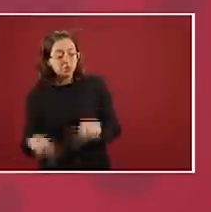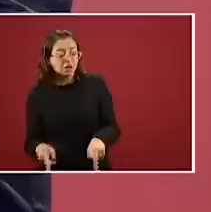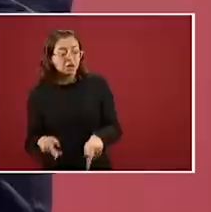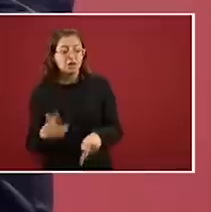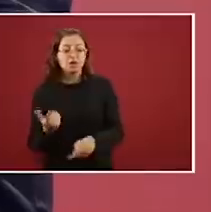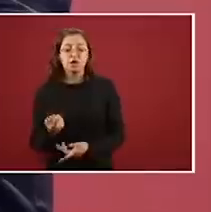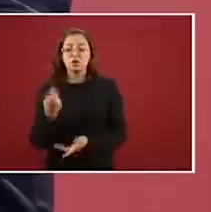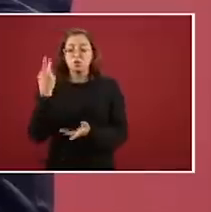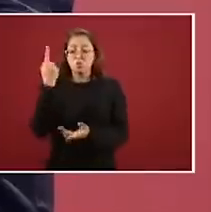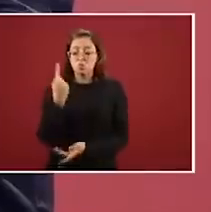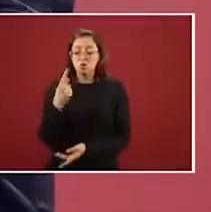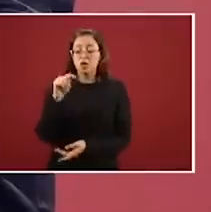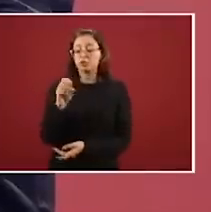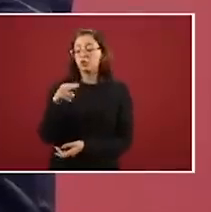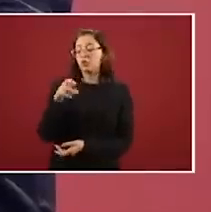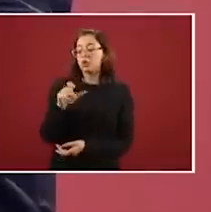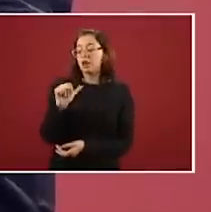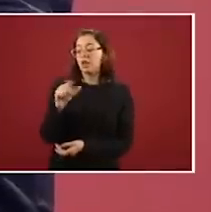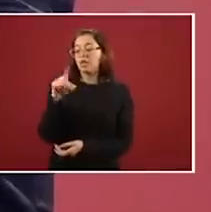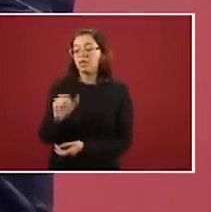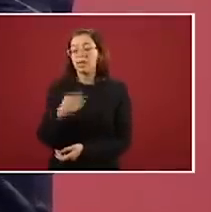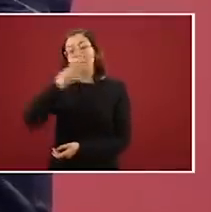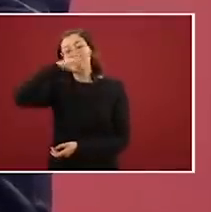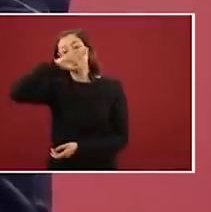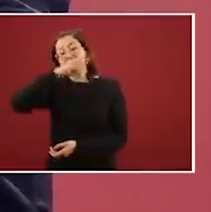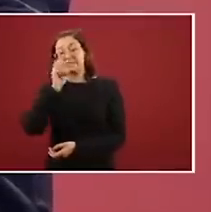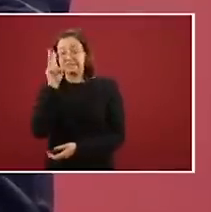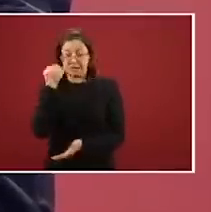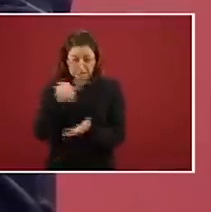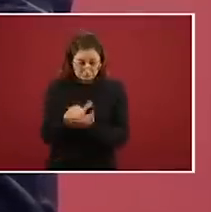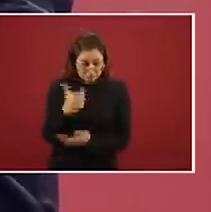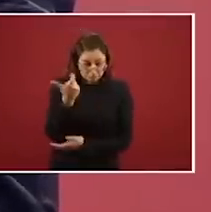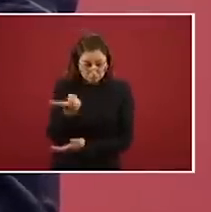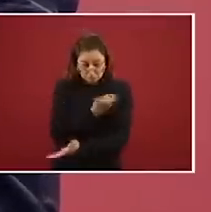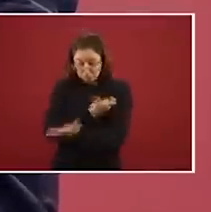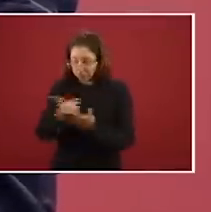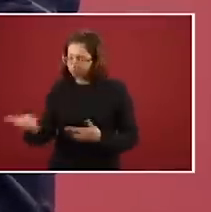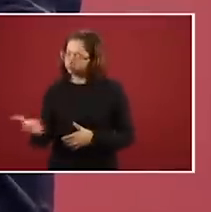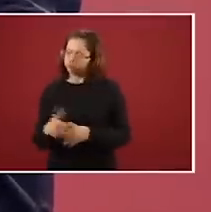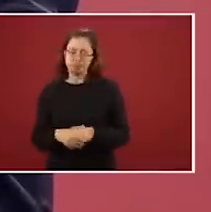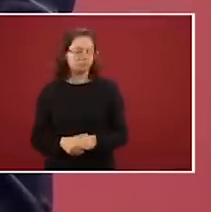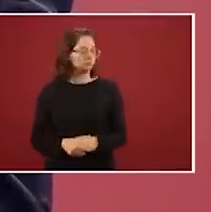la tonelada de maíz, como les pagaban, sino